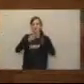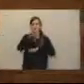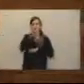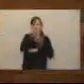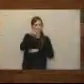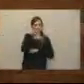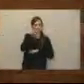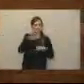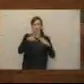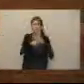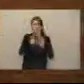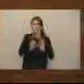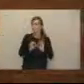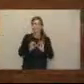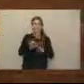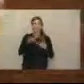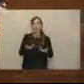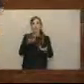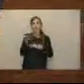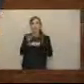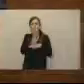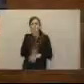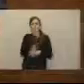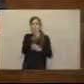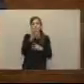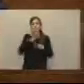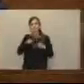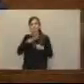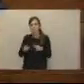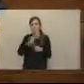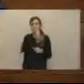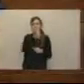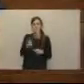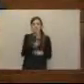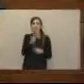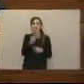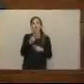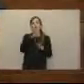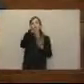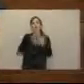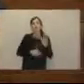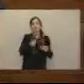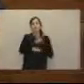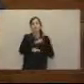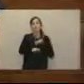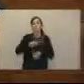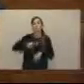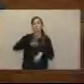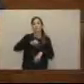La moción gira en torno a tres puntos. El primero, dotar de medios suficientes para poner fin a las listas de espera de las residencias.